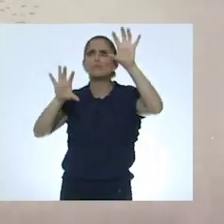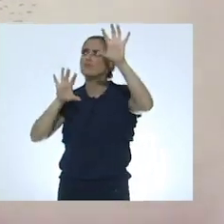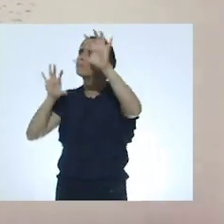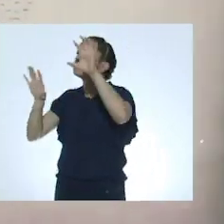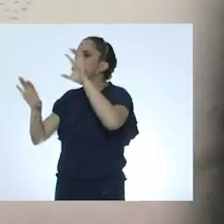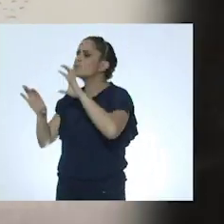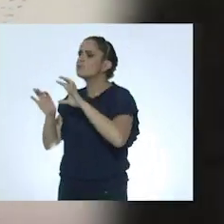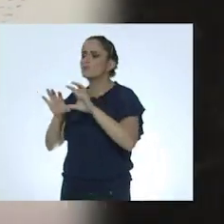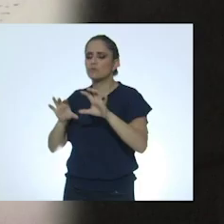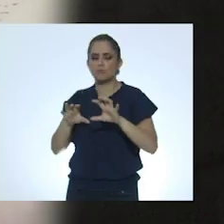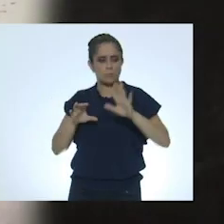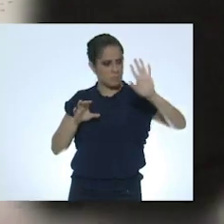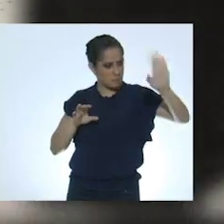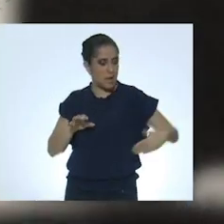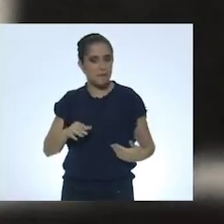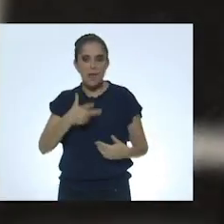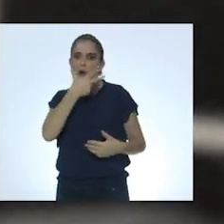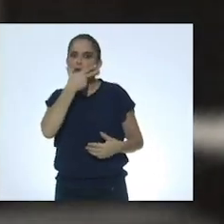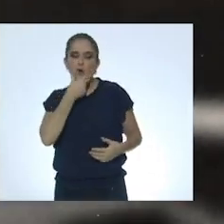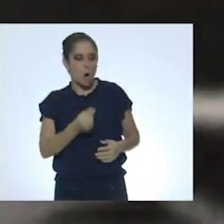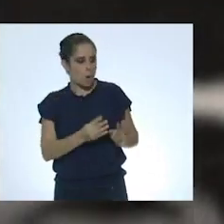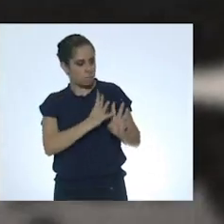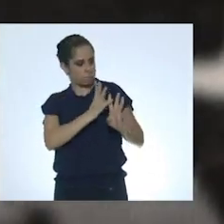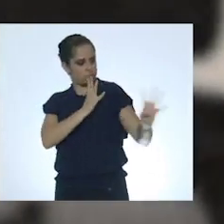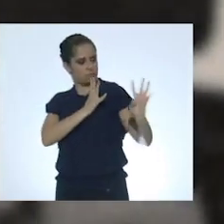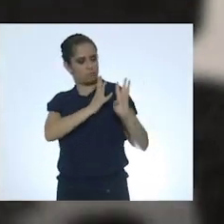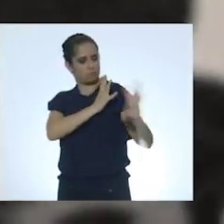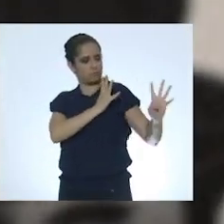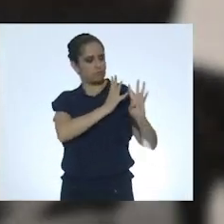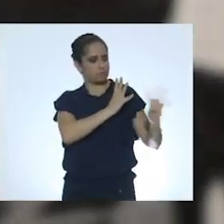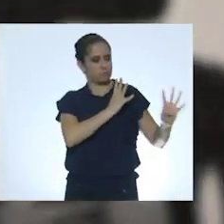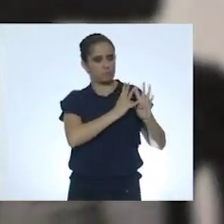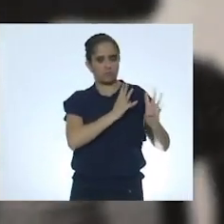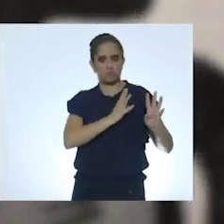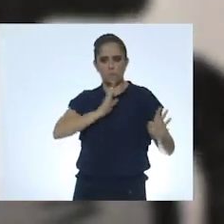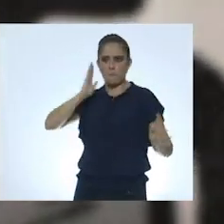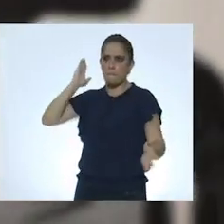gira spinni ve. Le vicuesa bebike.